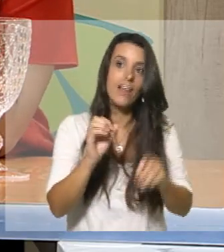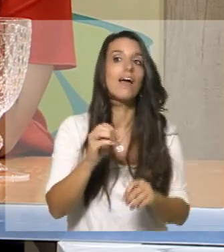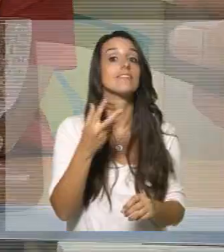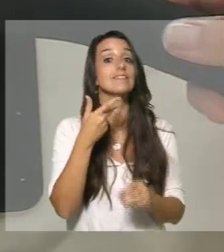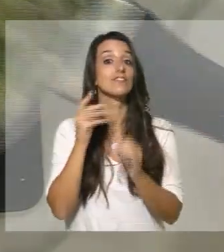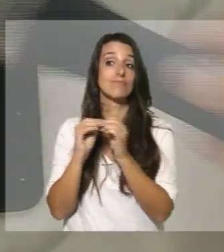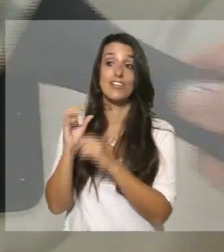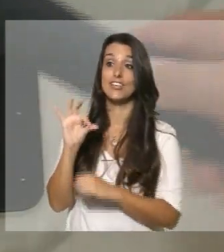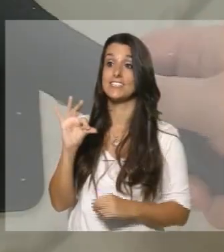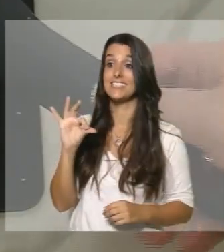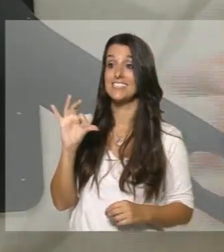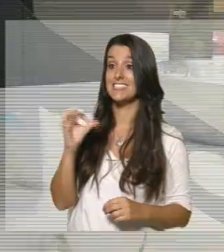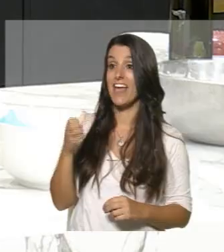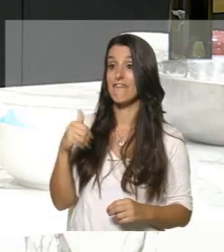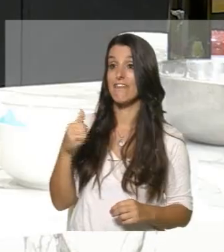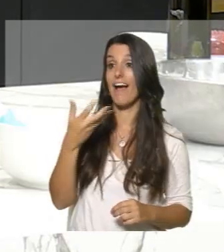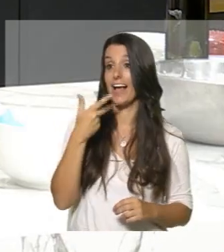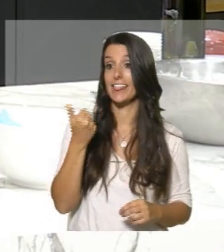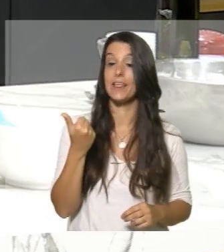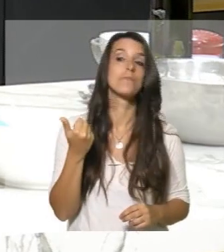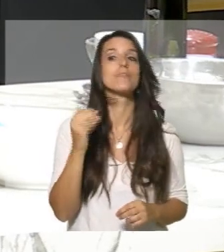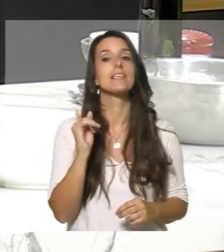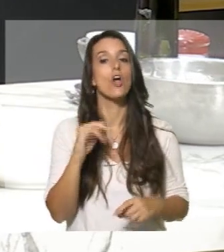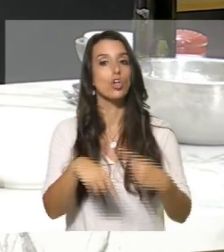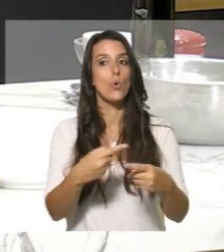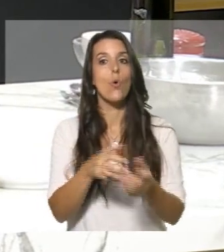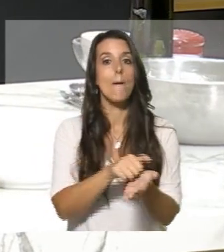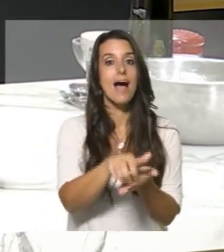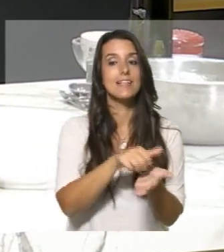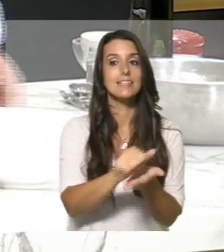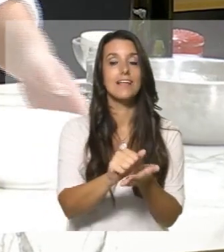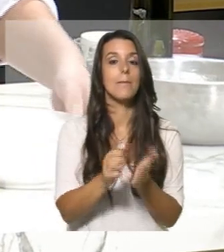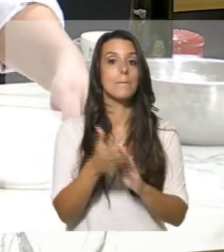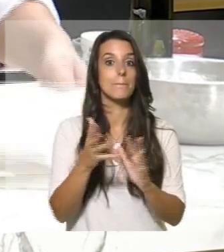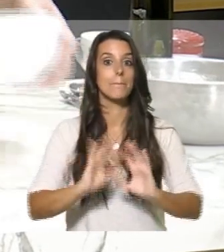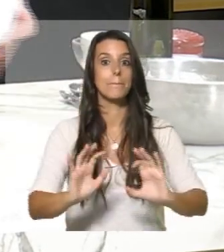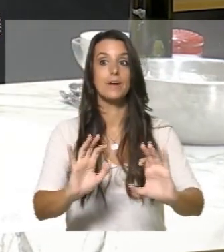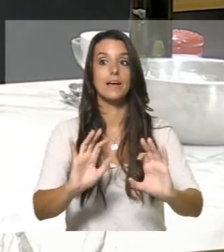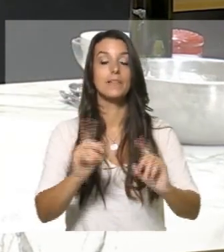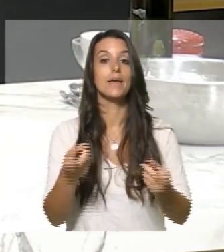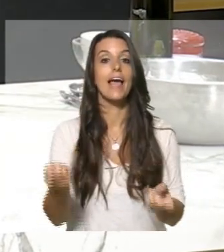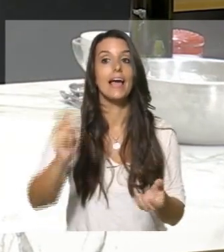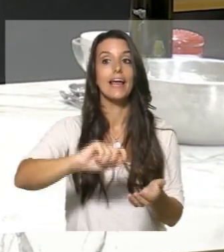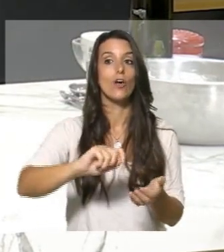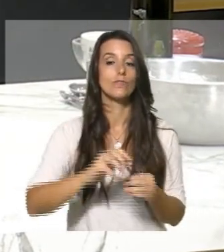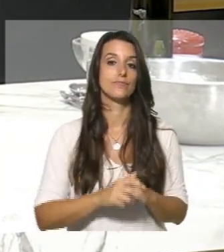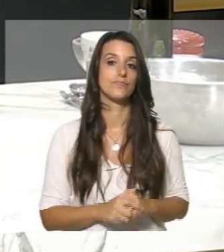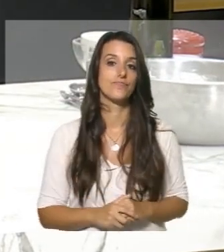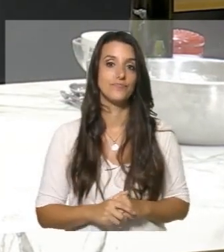compañero Seba. Claro, exactamente. Bueno, sigo acá con la masa mientras se termina de hacer eso. Le voy a agregar el resto